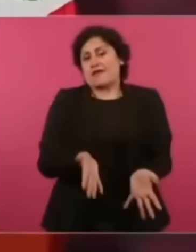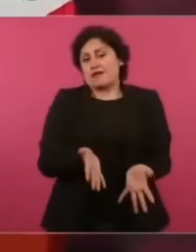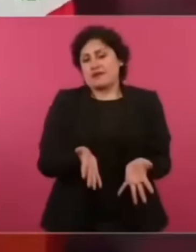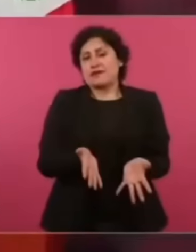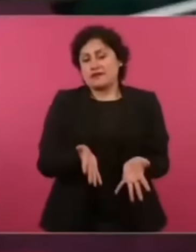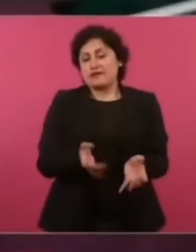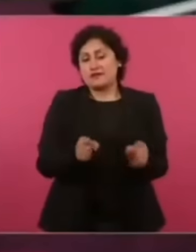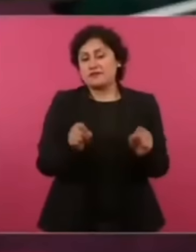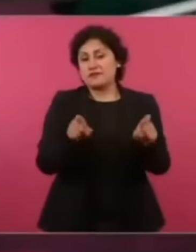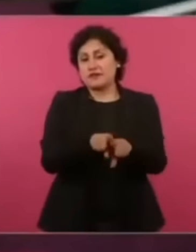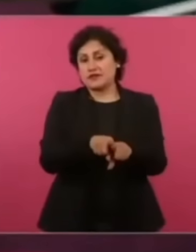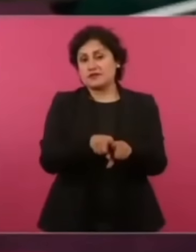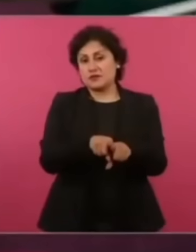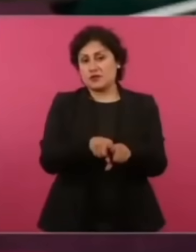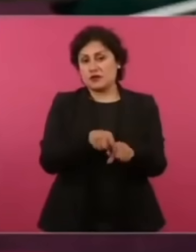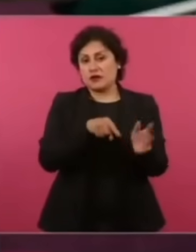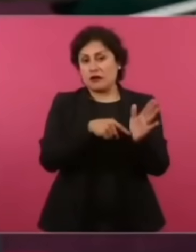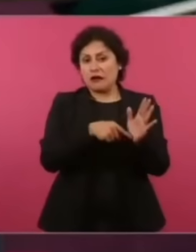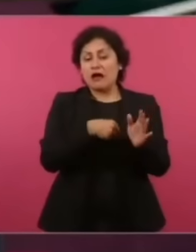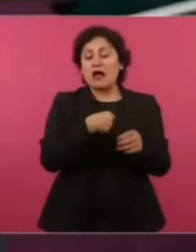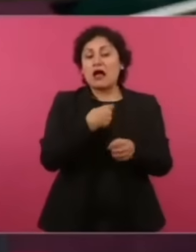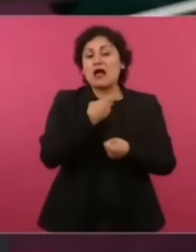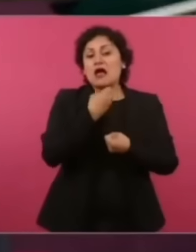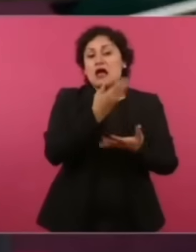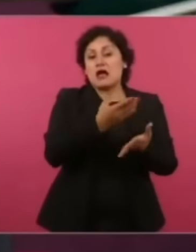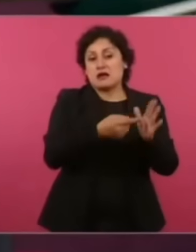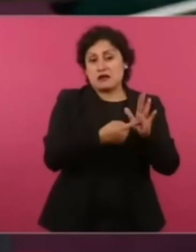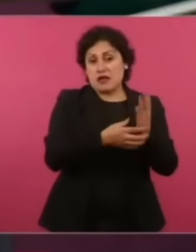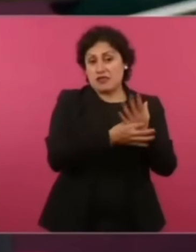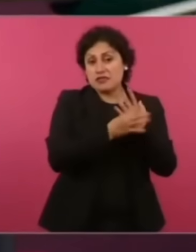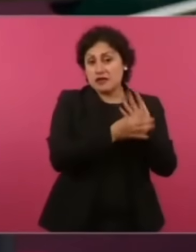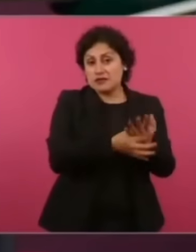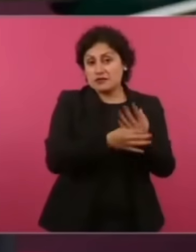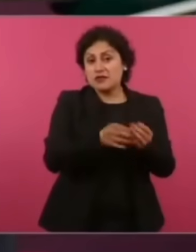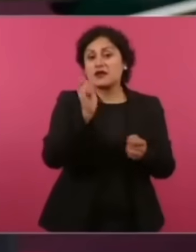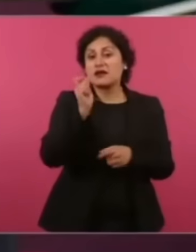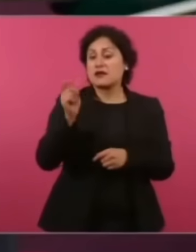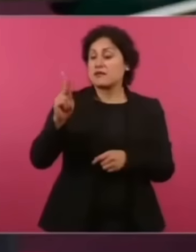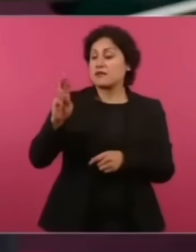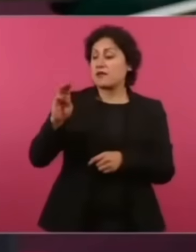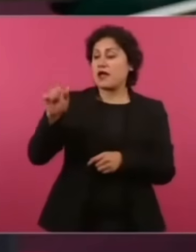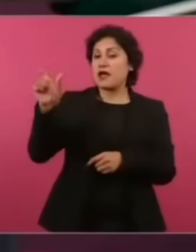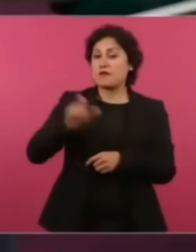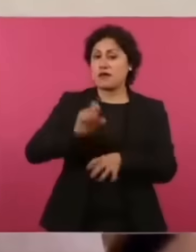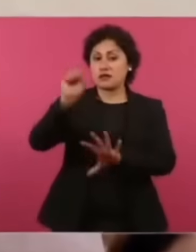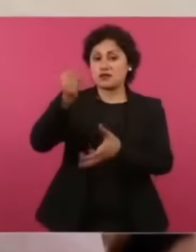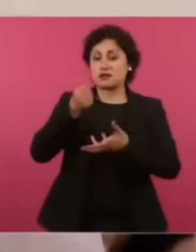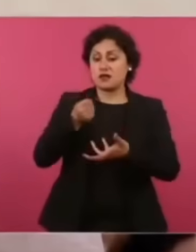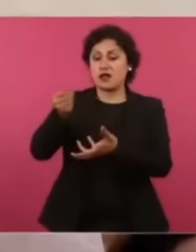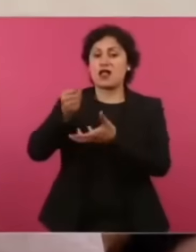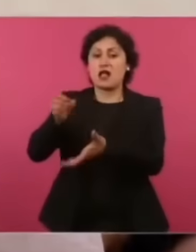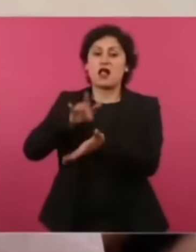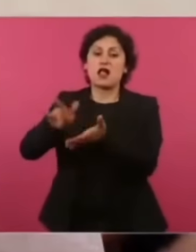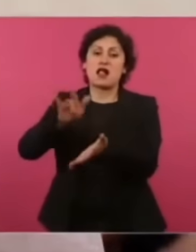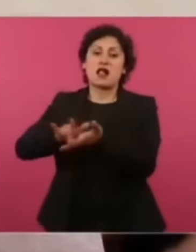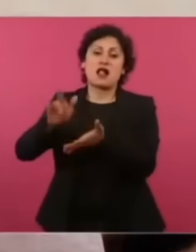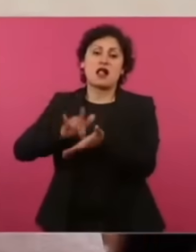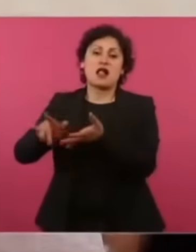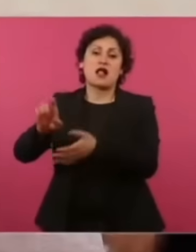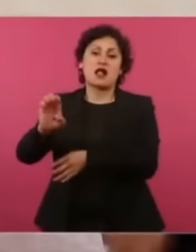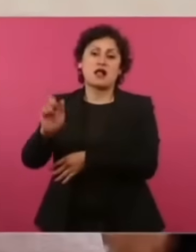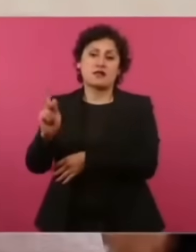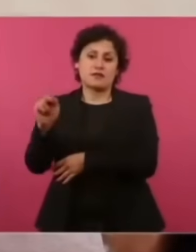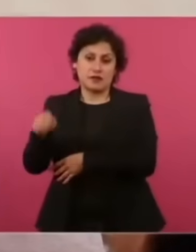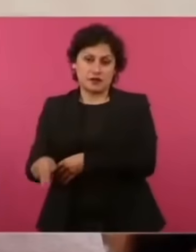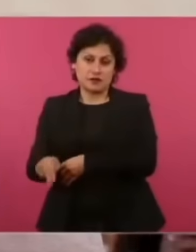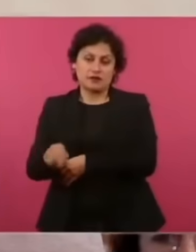usaban muchísimo dinero de Pemex para la campaña. Desde luego que rebasaron los topes